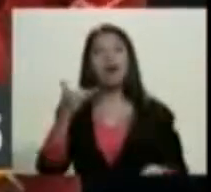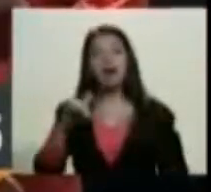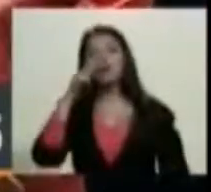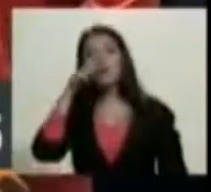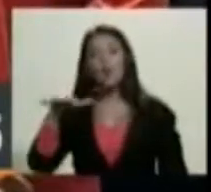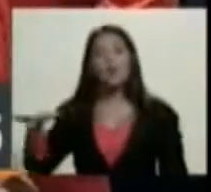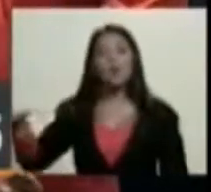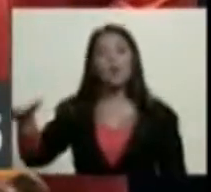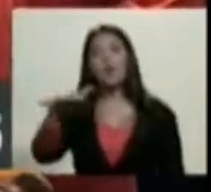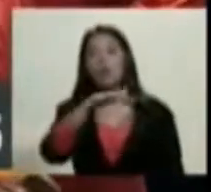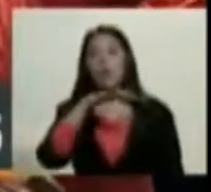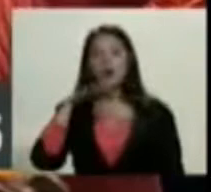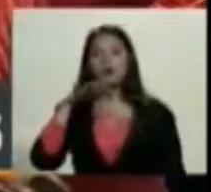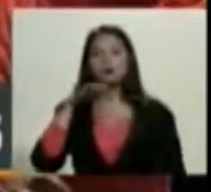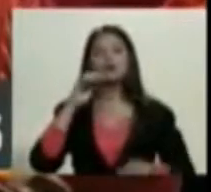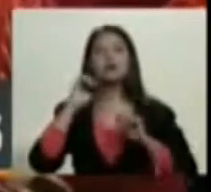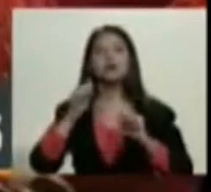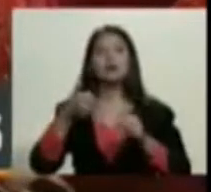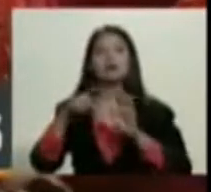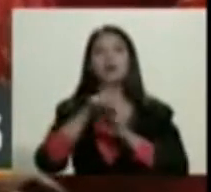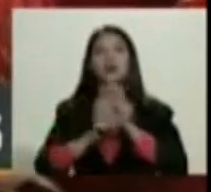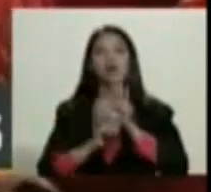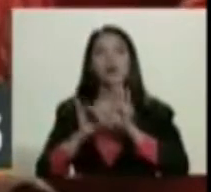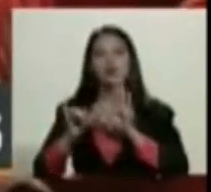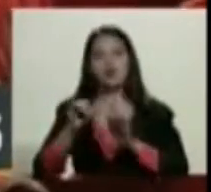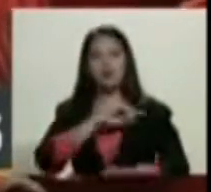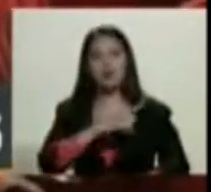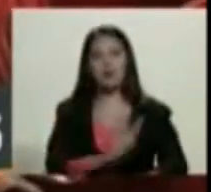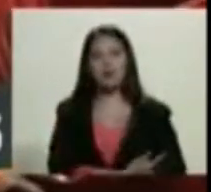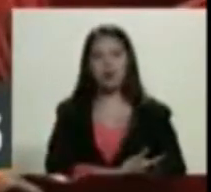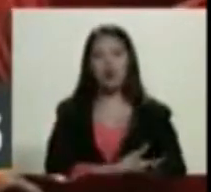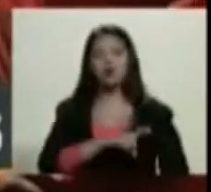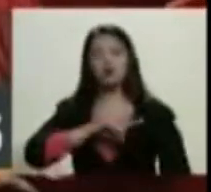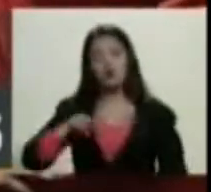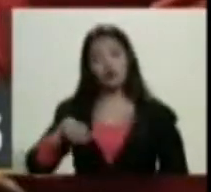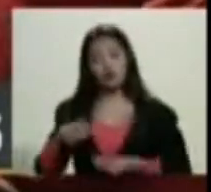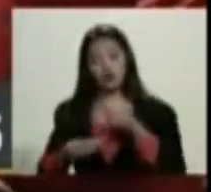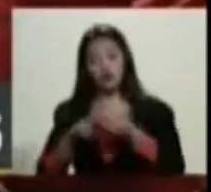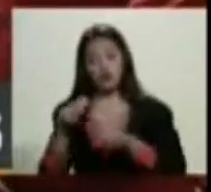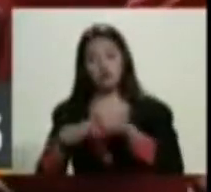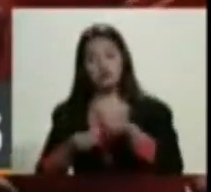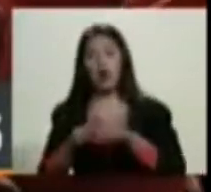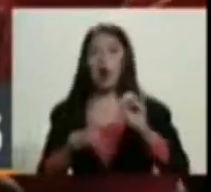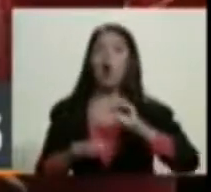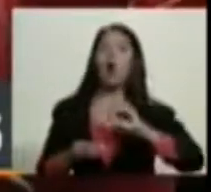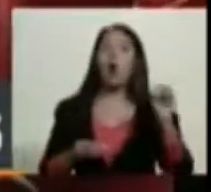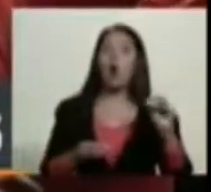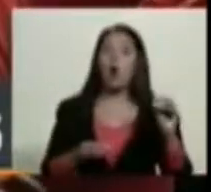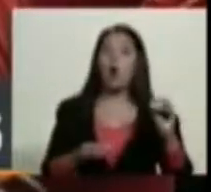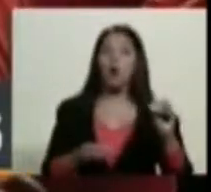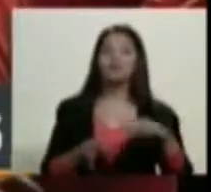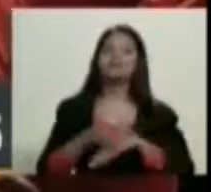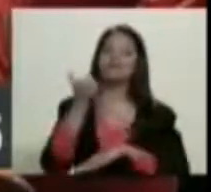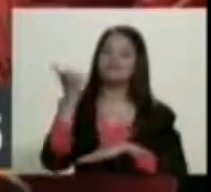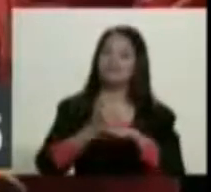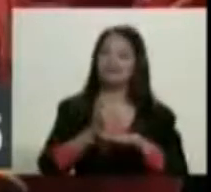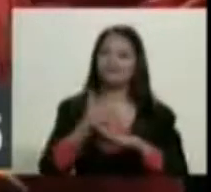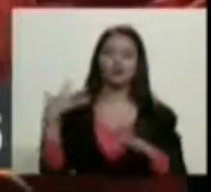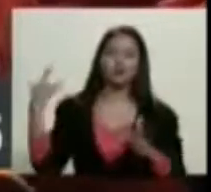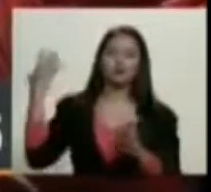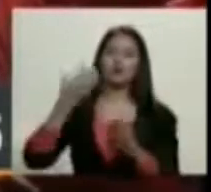ha activado su poder y o nosotros lo hacemos o seremos responsables ante la